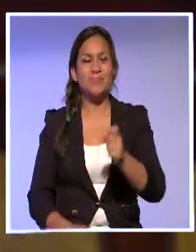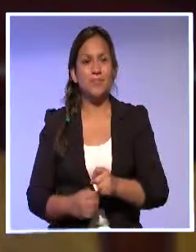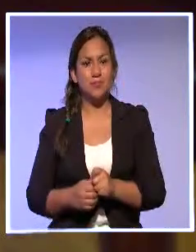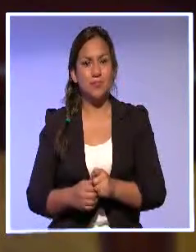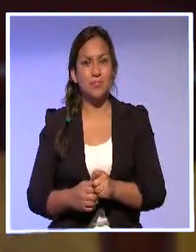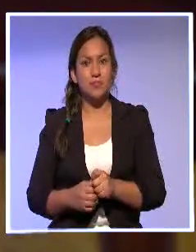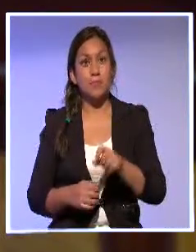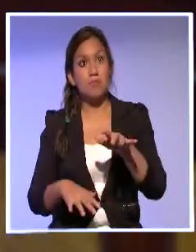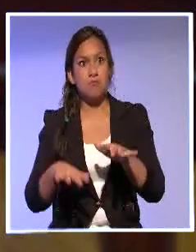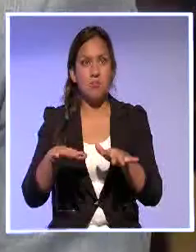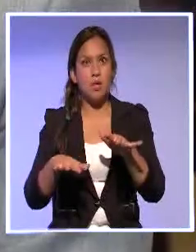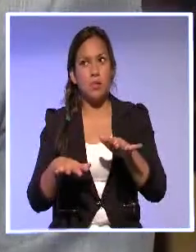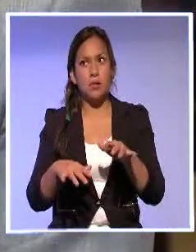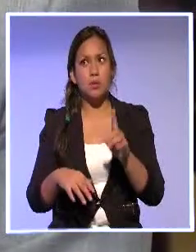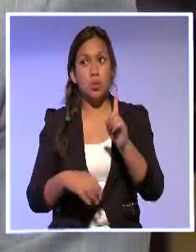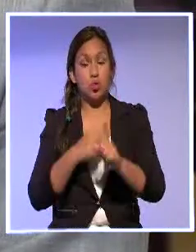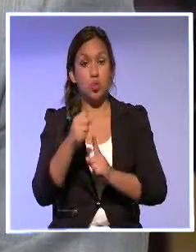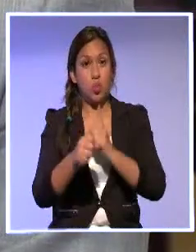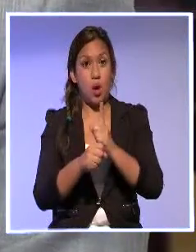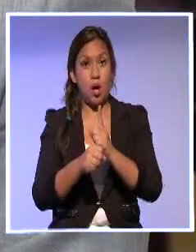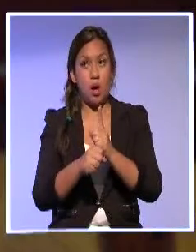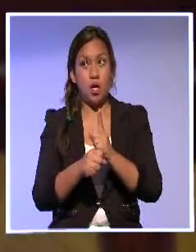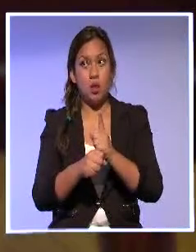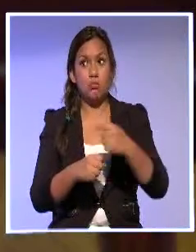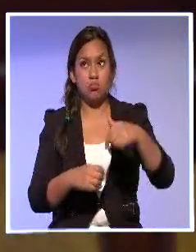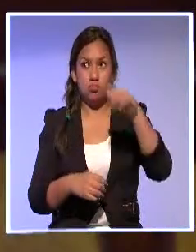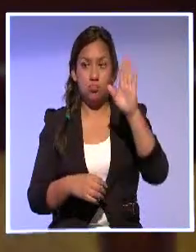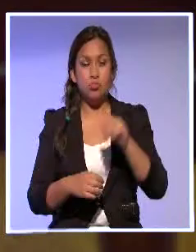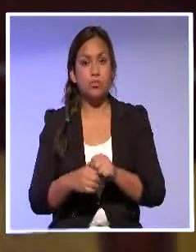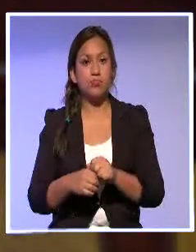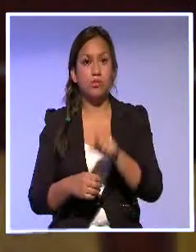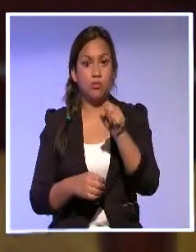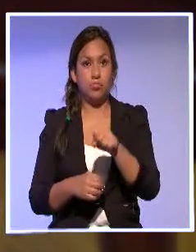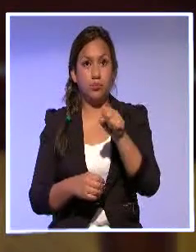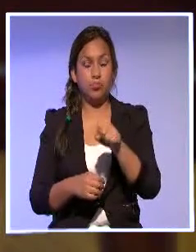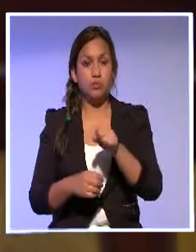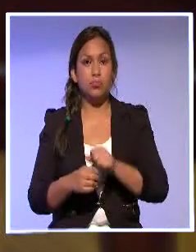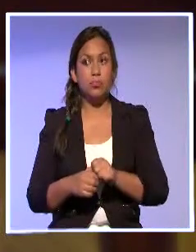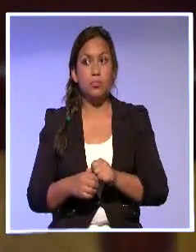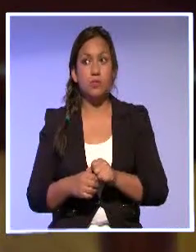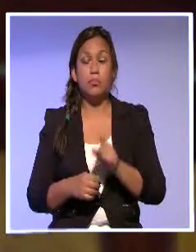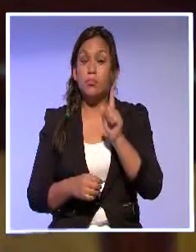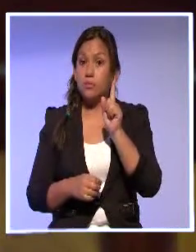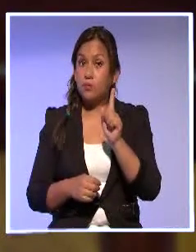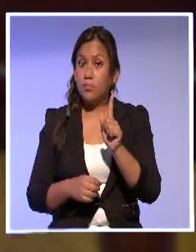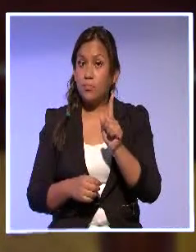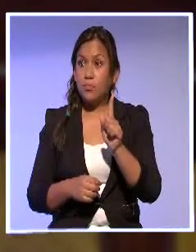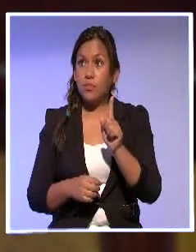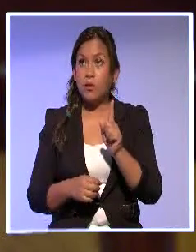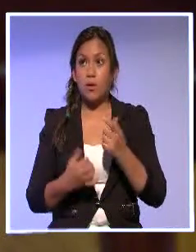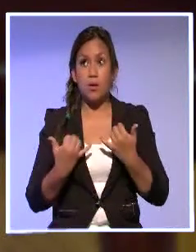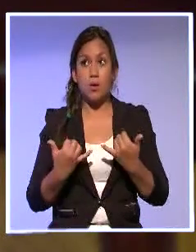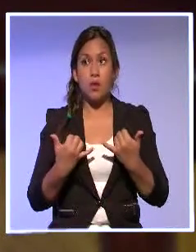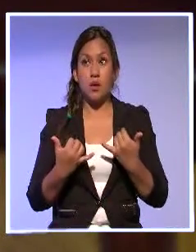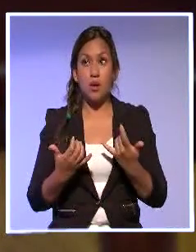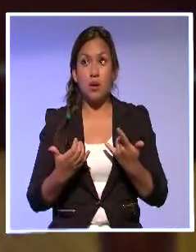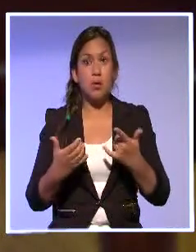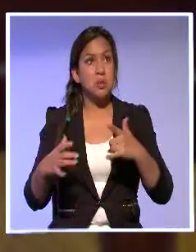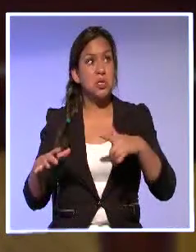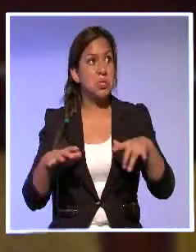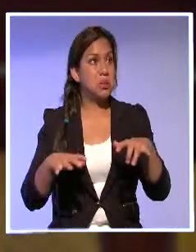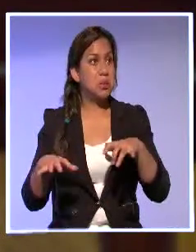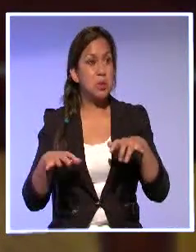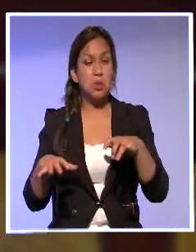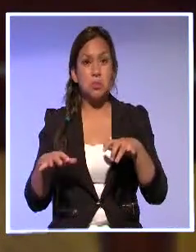ya un poco más de un año desde libia ok pero por momentos nosotros no hacemos nada en absoluto